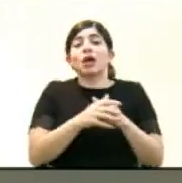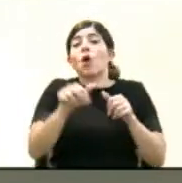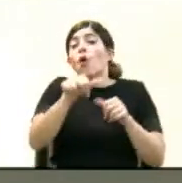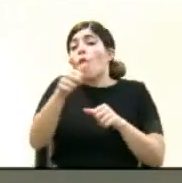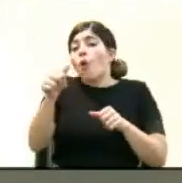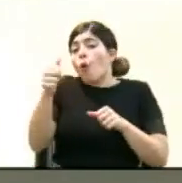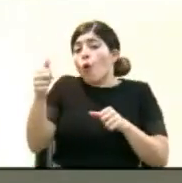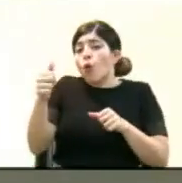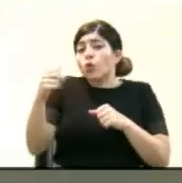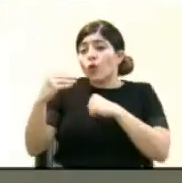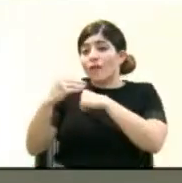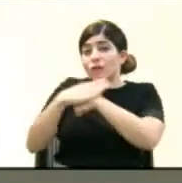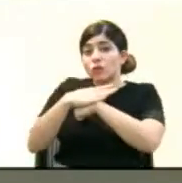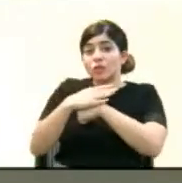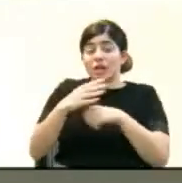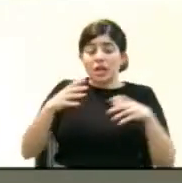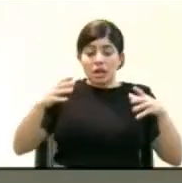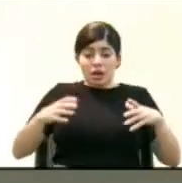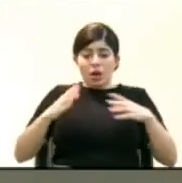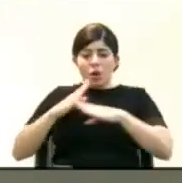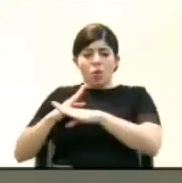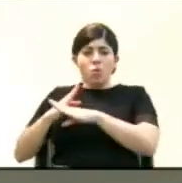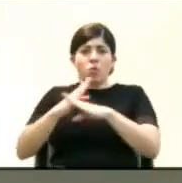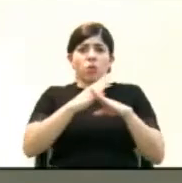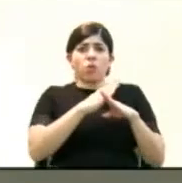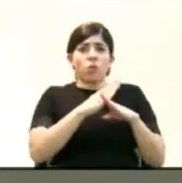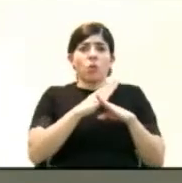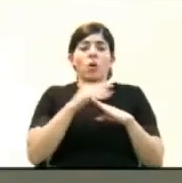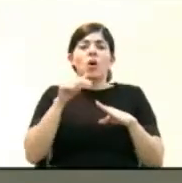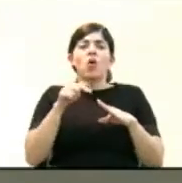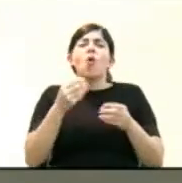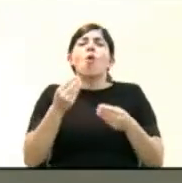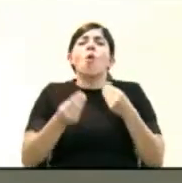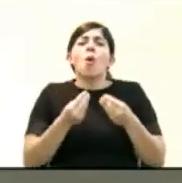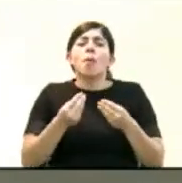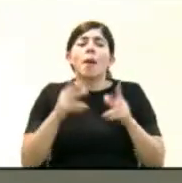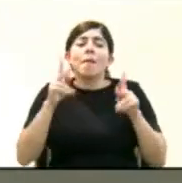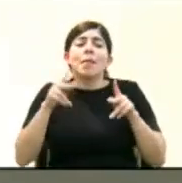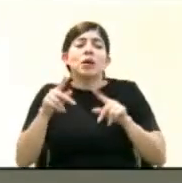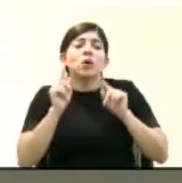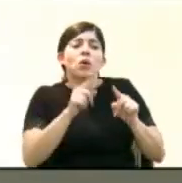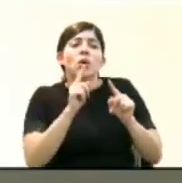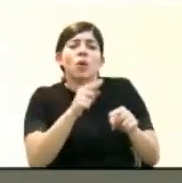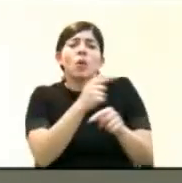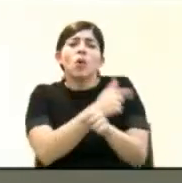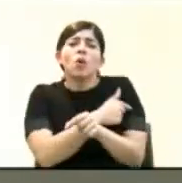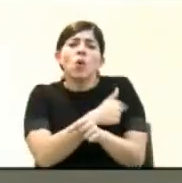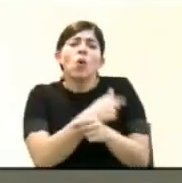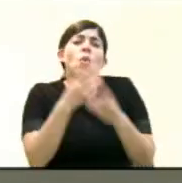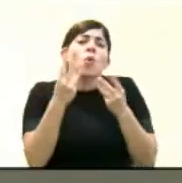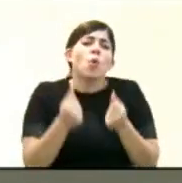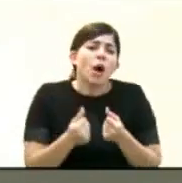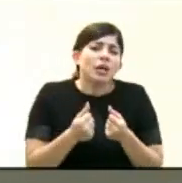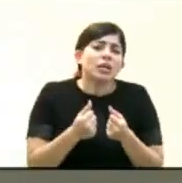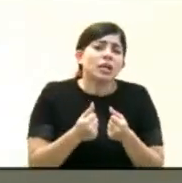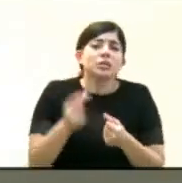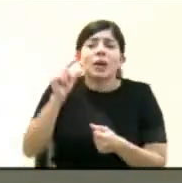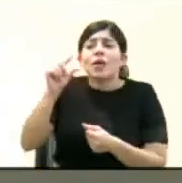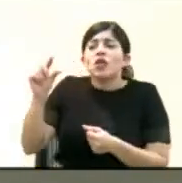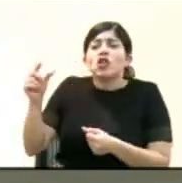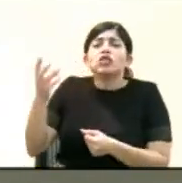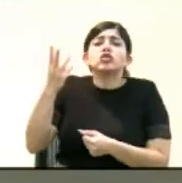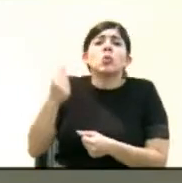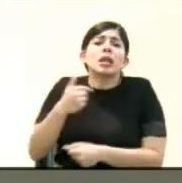influyen en la inmunidad de rebaño, la cantidad de personas que asisten a vacunarse, la cantidad de renuentes también, la disponibilidad de